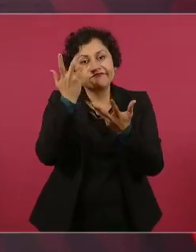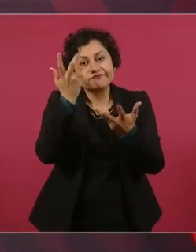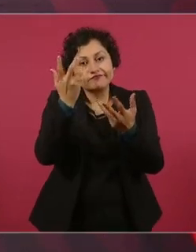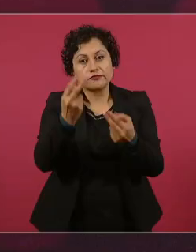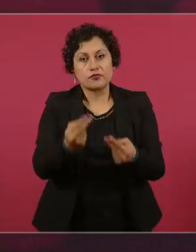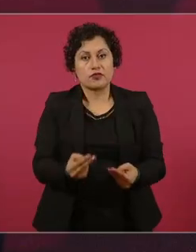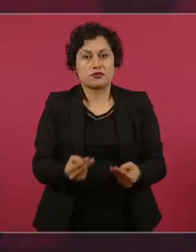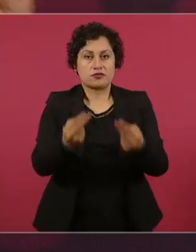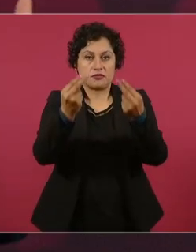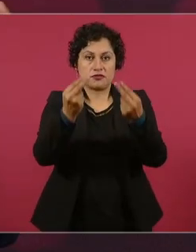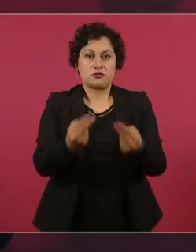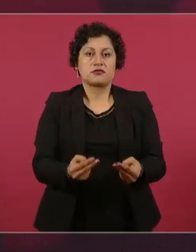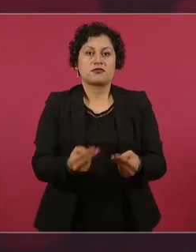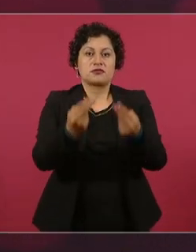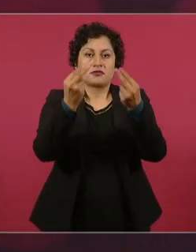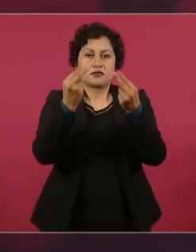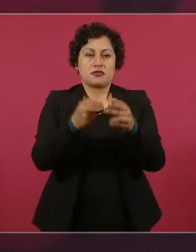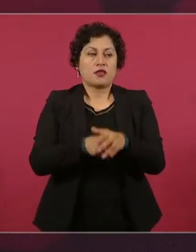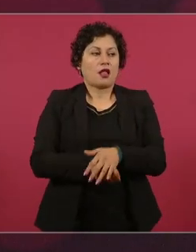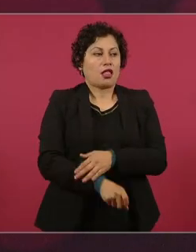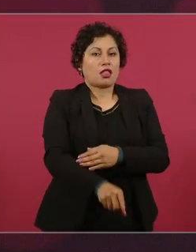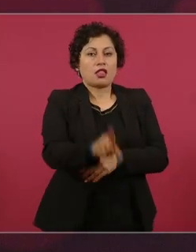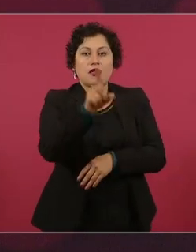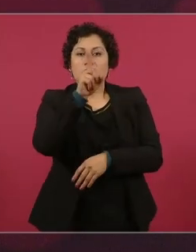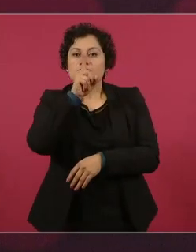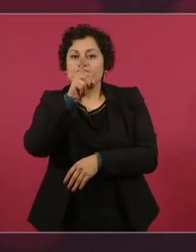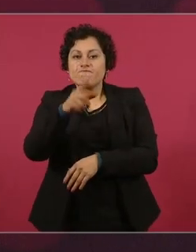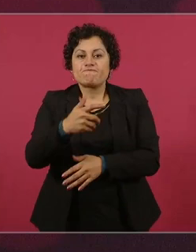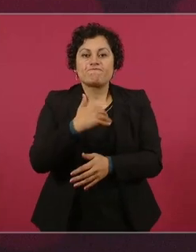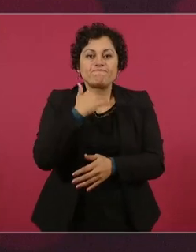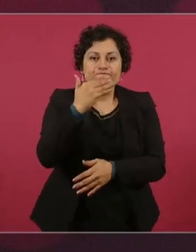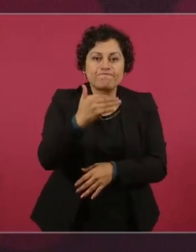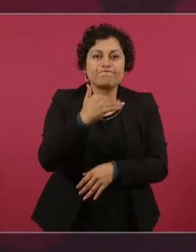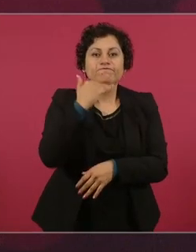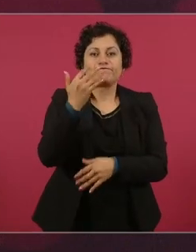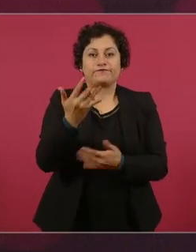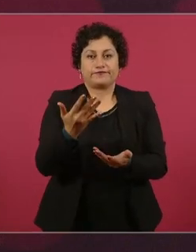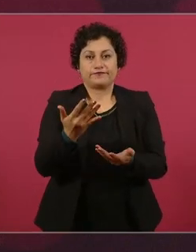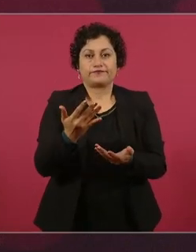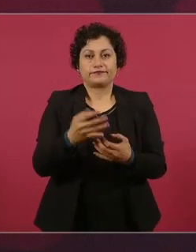de manera lícita, sin influyentismo,